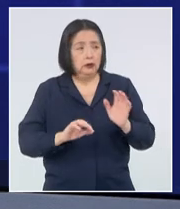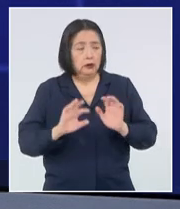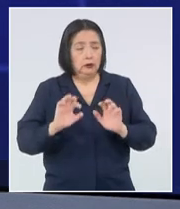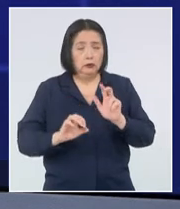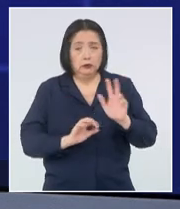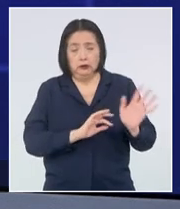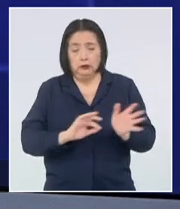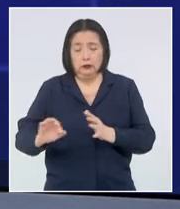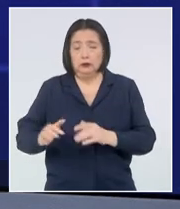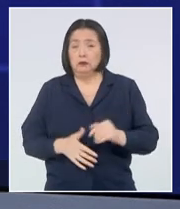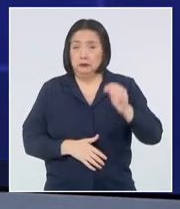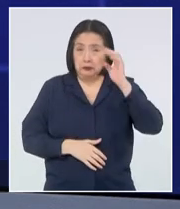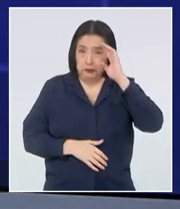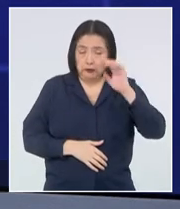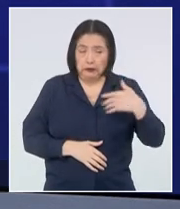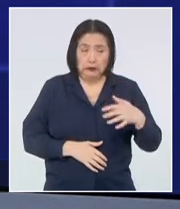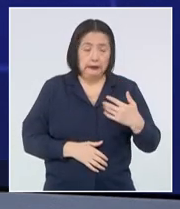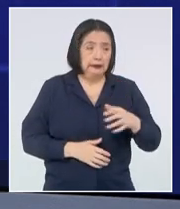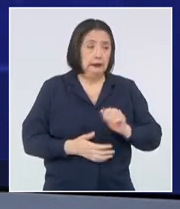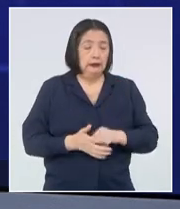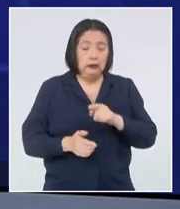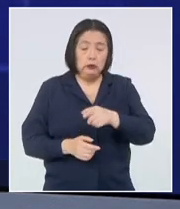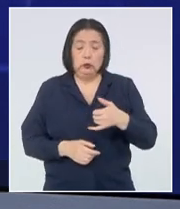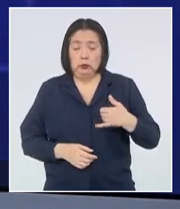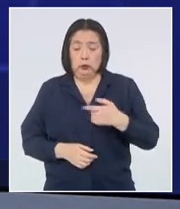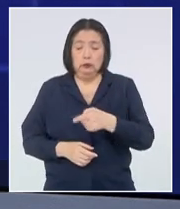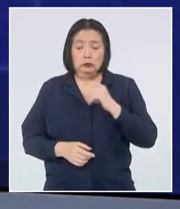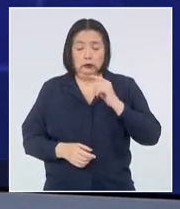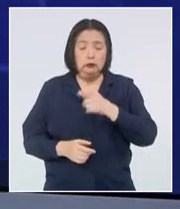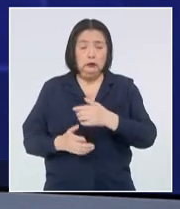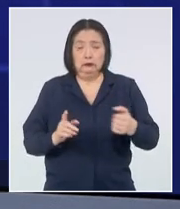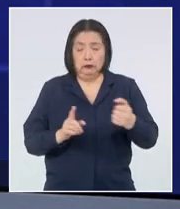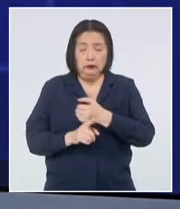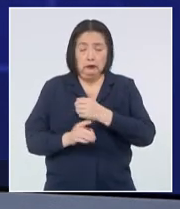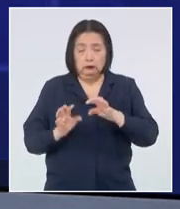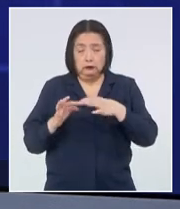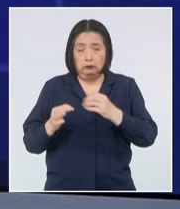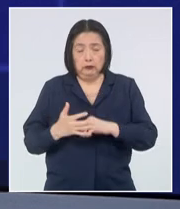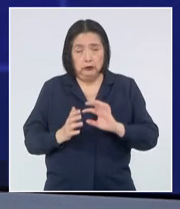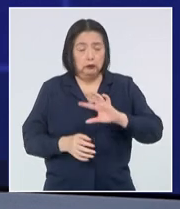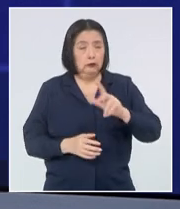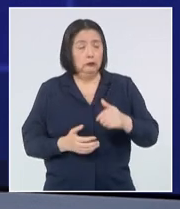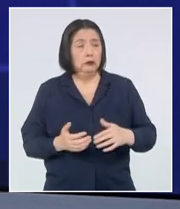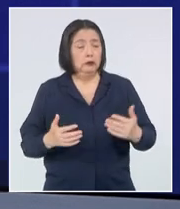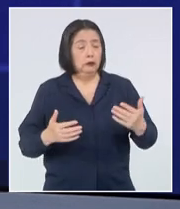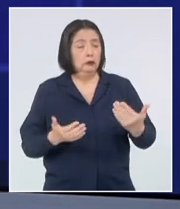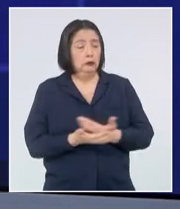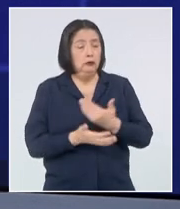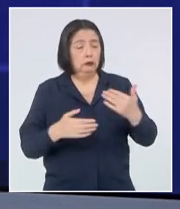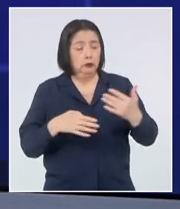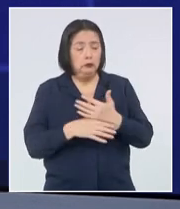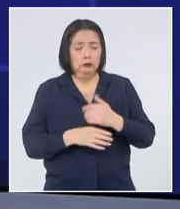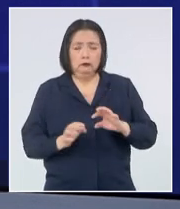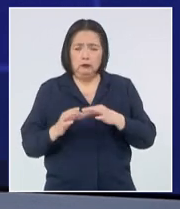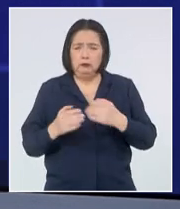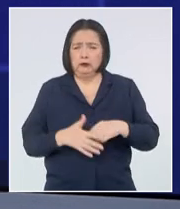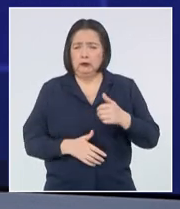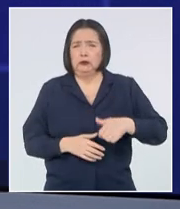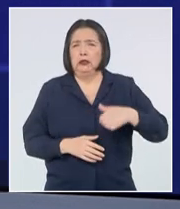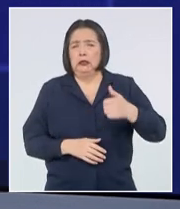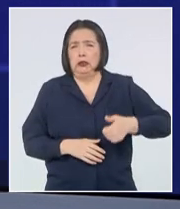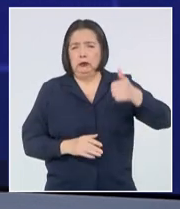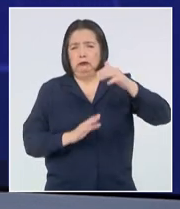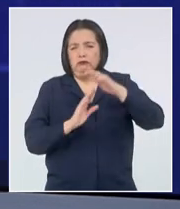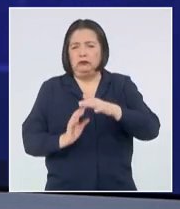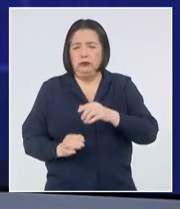Una intervención policial dejó entre la vida y la muerte a un joven acusado de violencia familiar y robo en Nuevo Chimbote. Familiares denuncian abuso de autoridad por parte